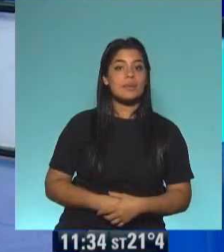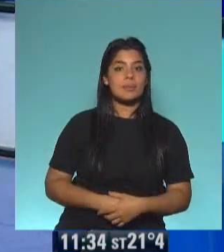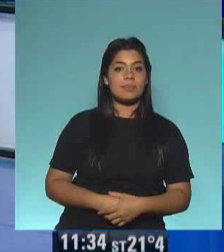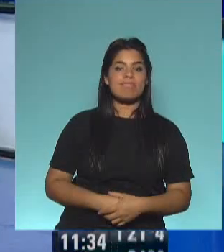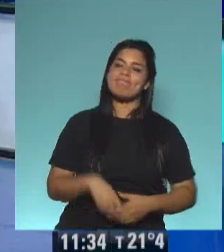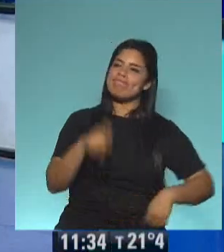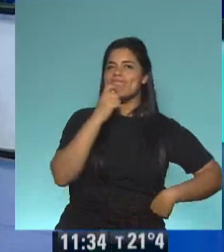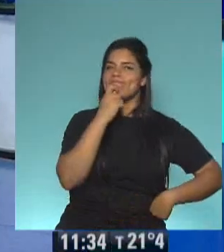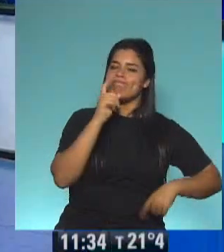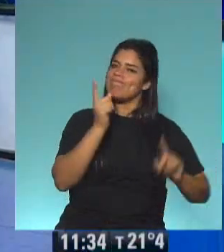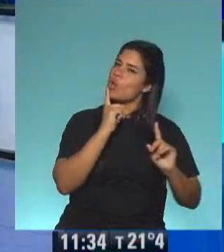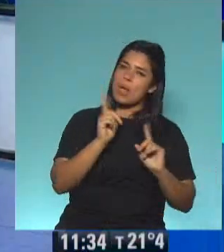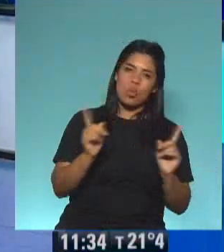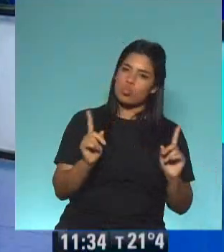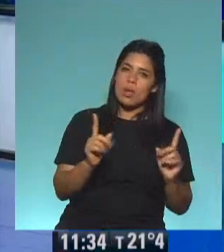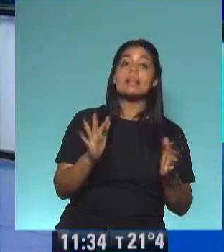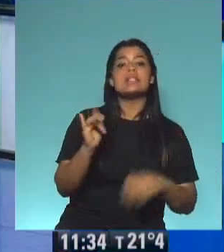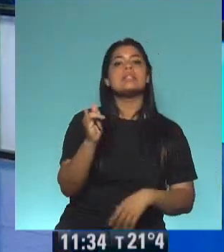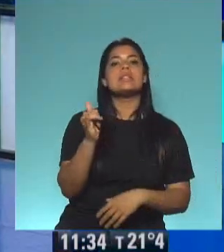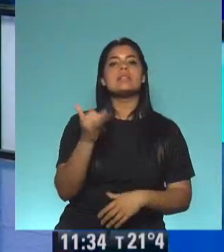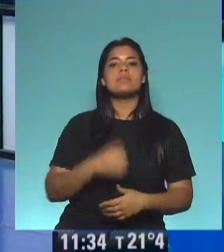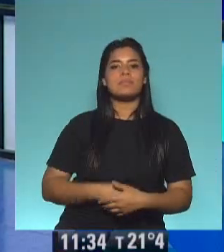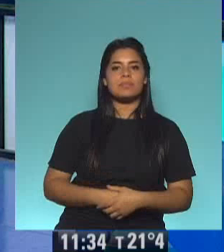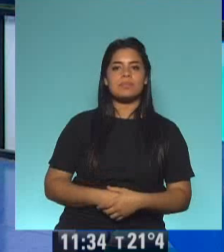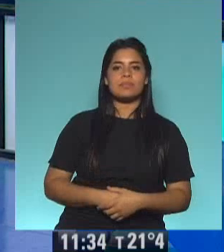Que digas, no me gusta. El olor sí. A ver.